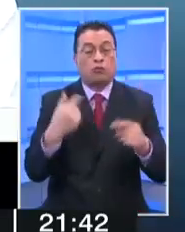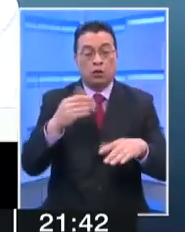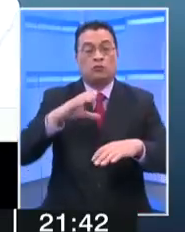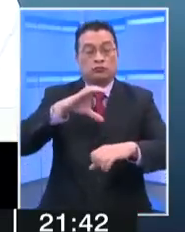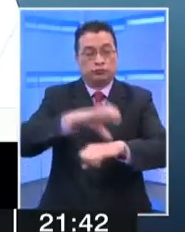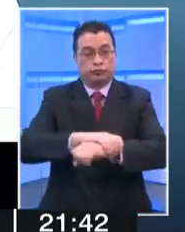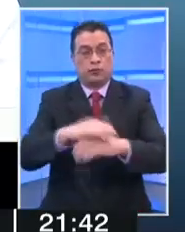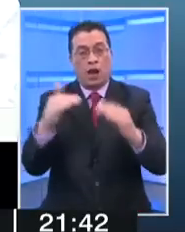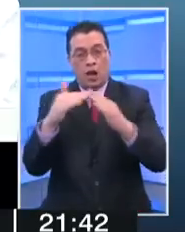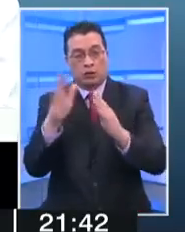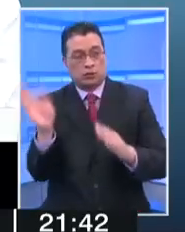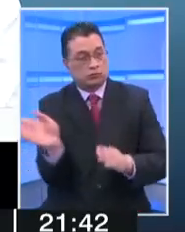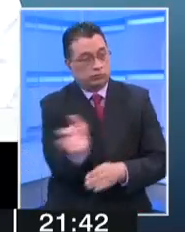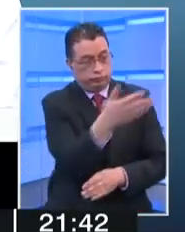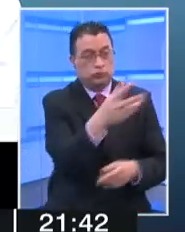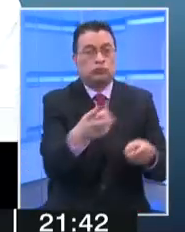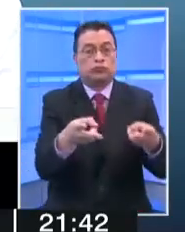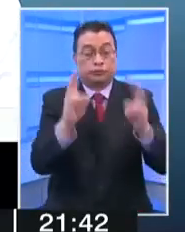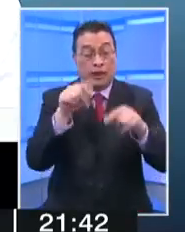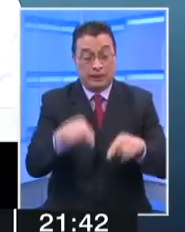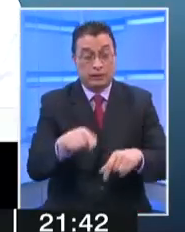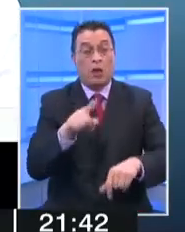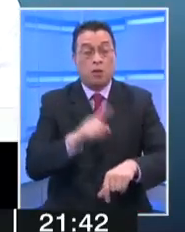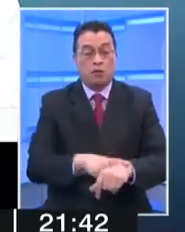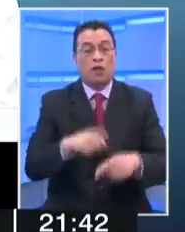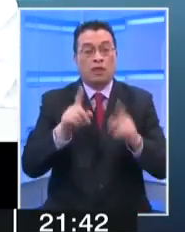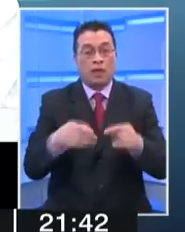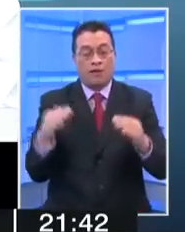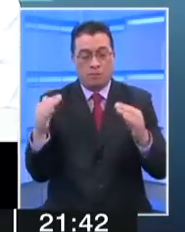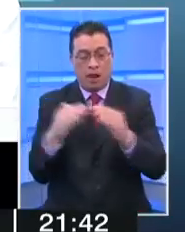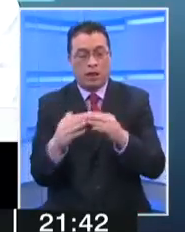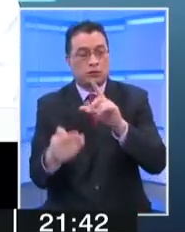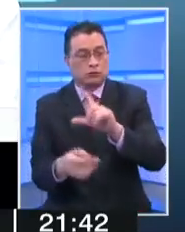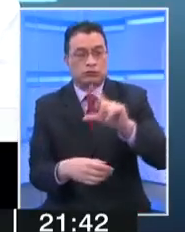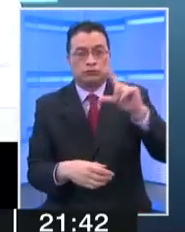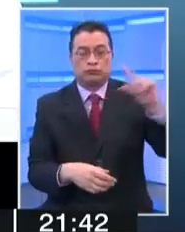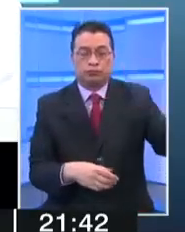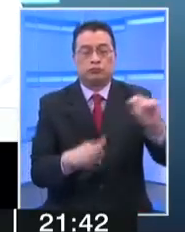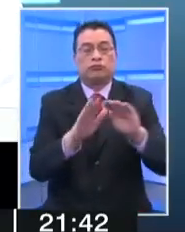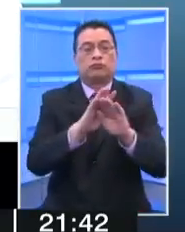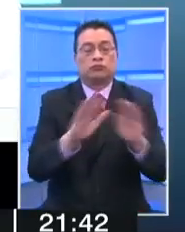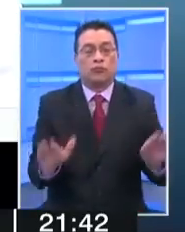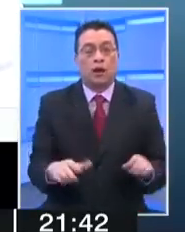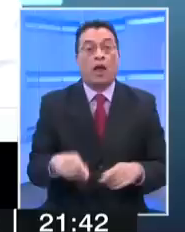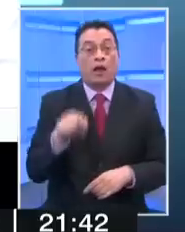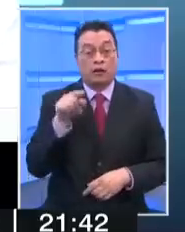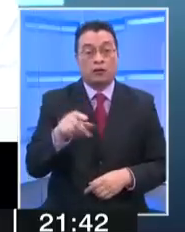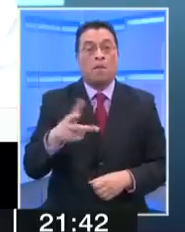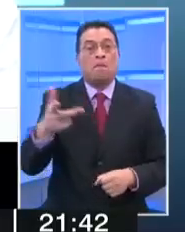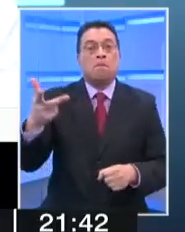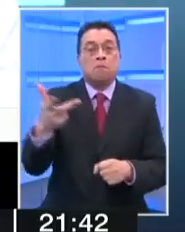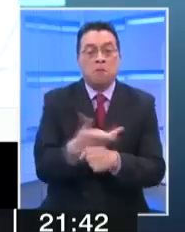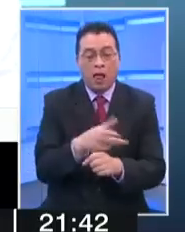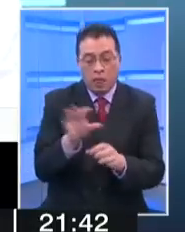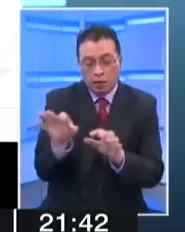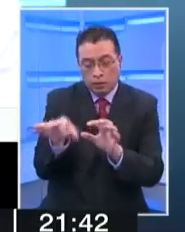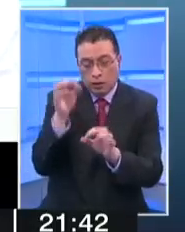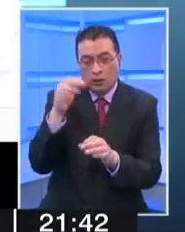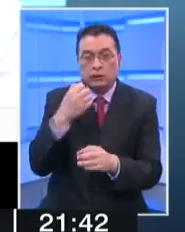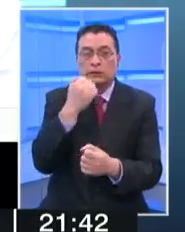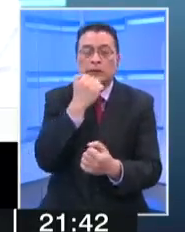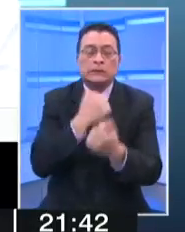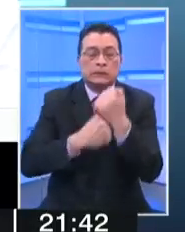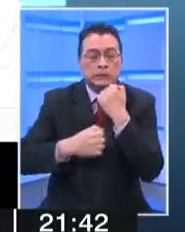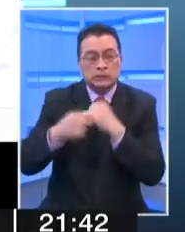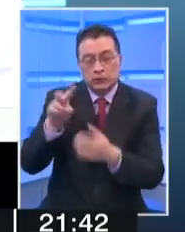domiciliario ella en ese en ese momento debió haberse ido para casa El aro domiciliario Lamentablemente por una mala interpretación una